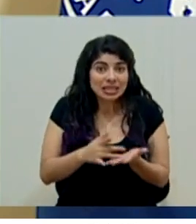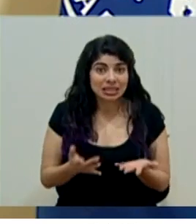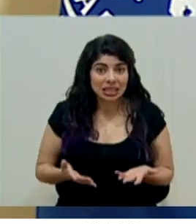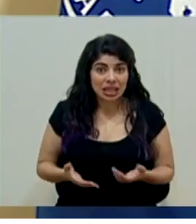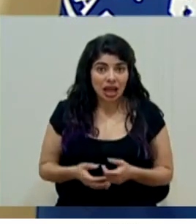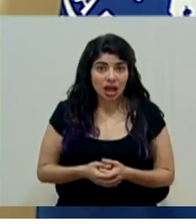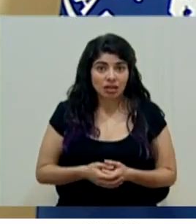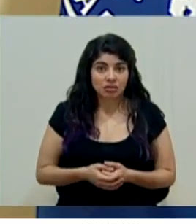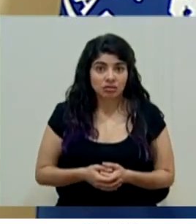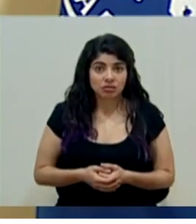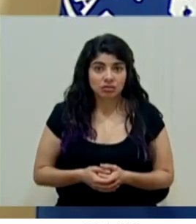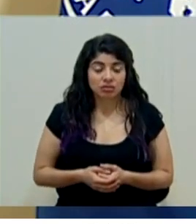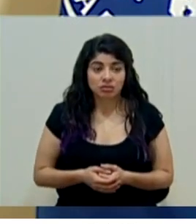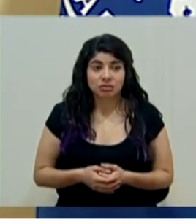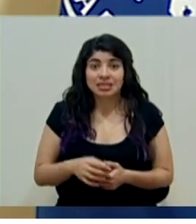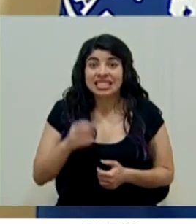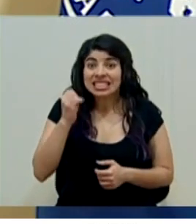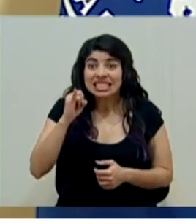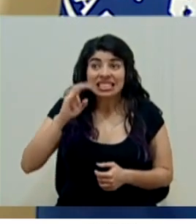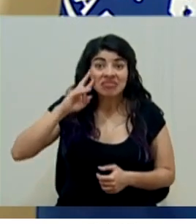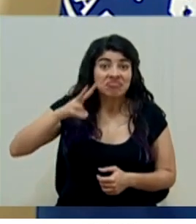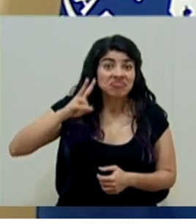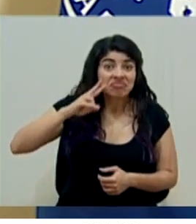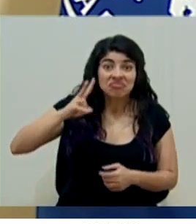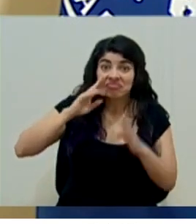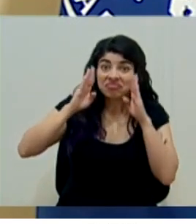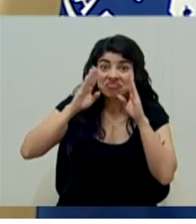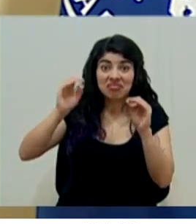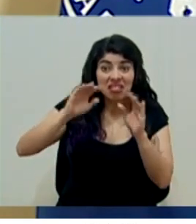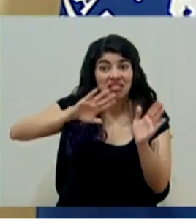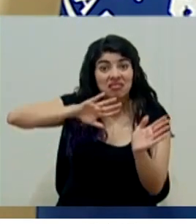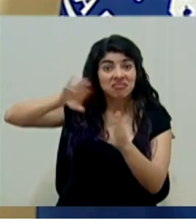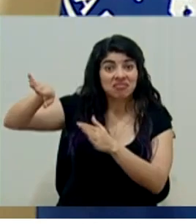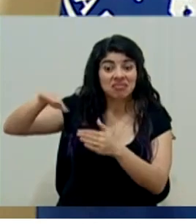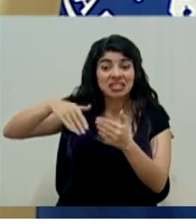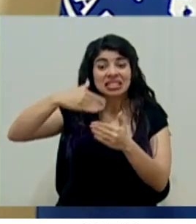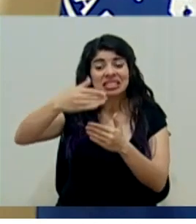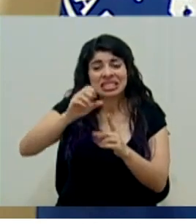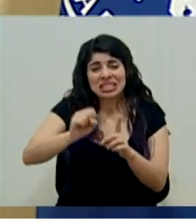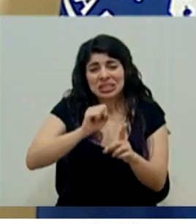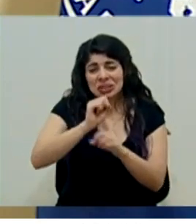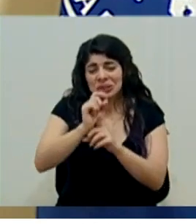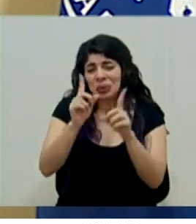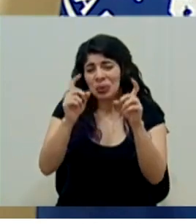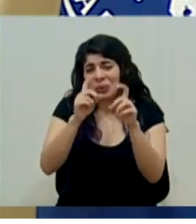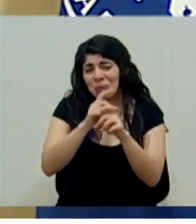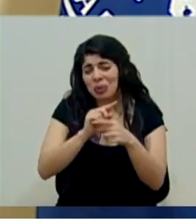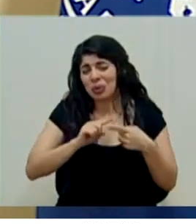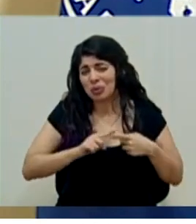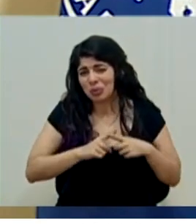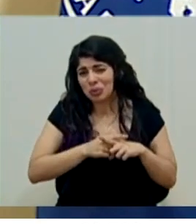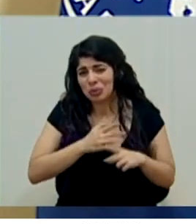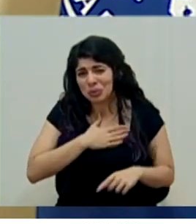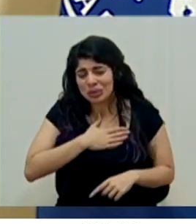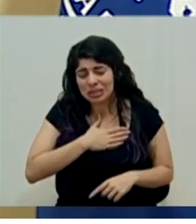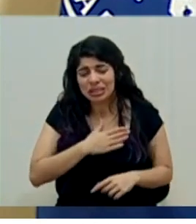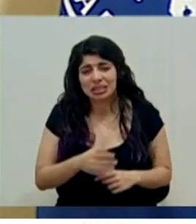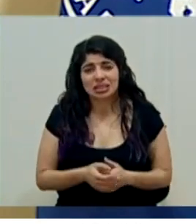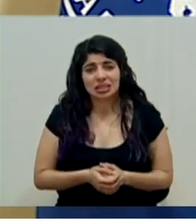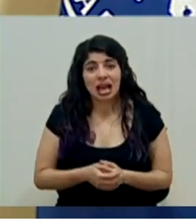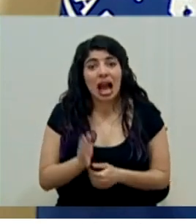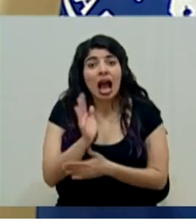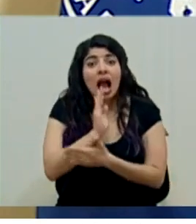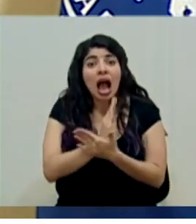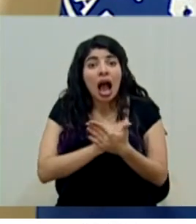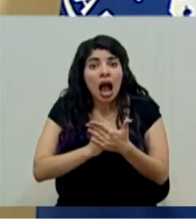cabo. No abordarlo nos mete en un escenario muy complicado y doloroso. Y por más